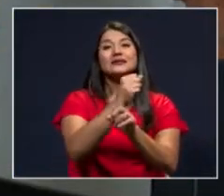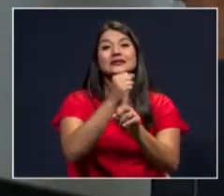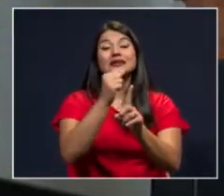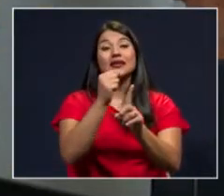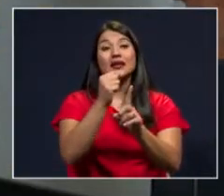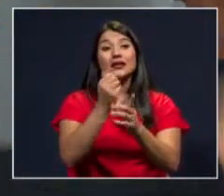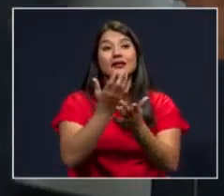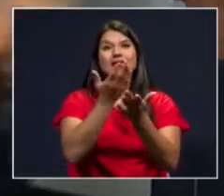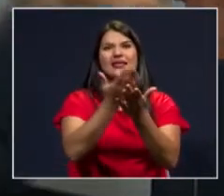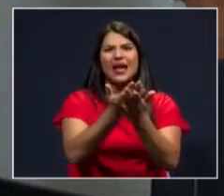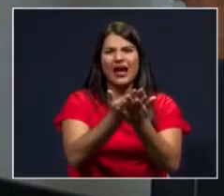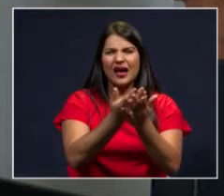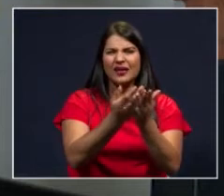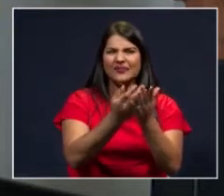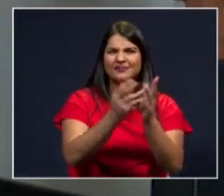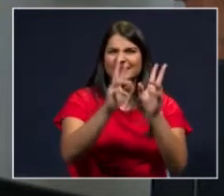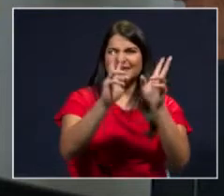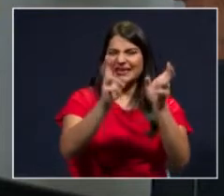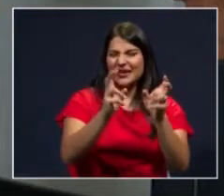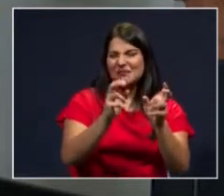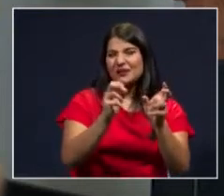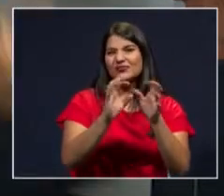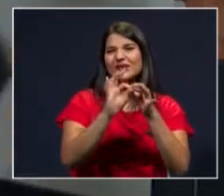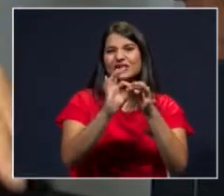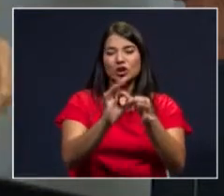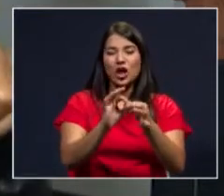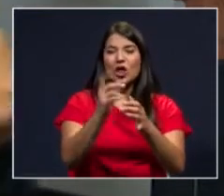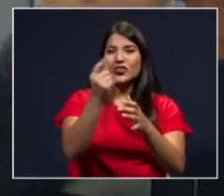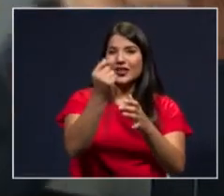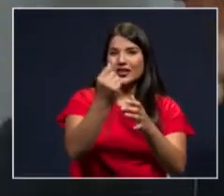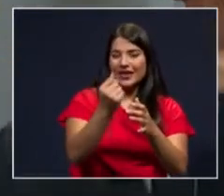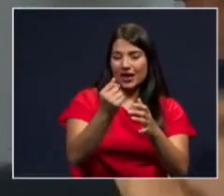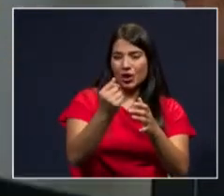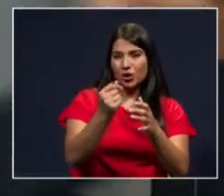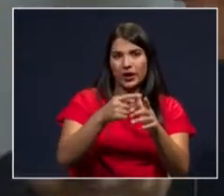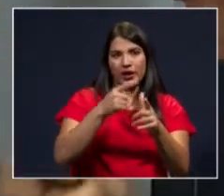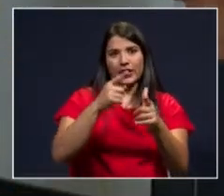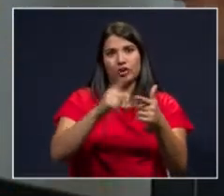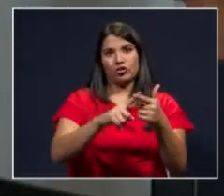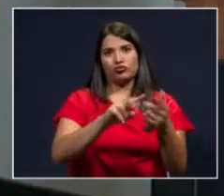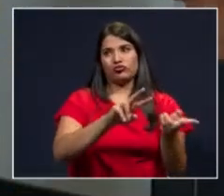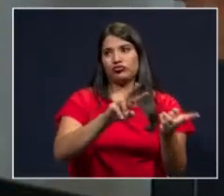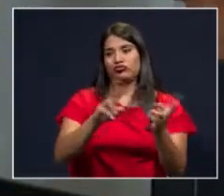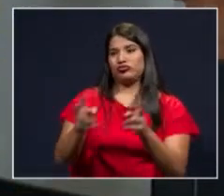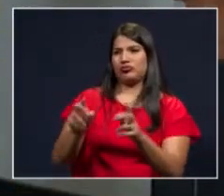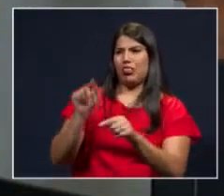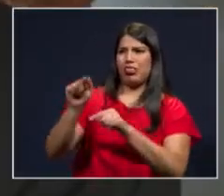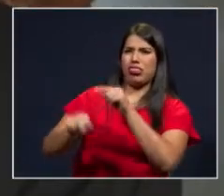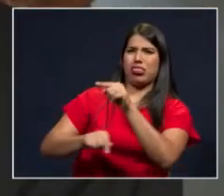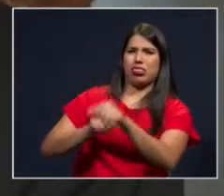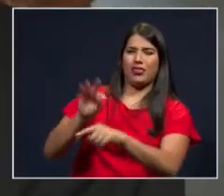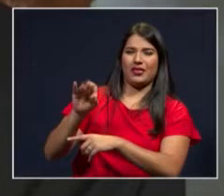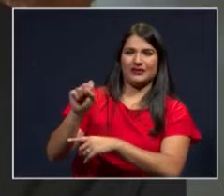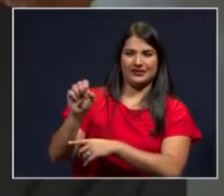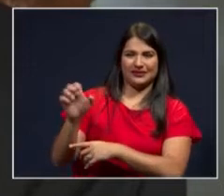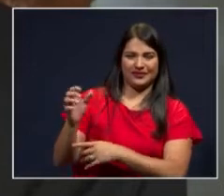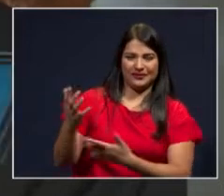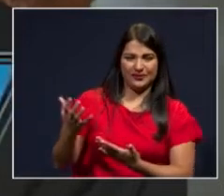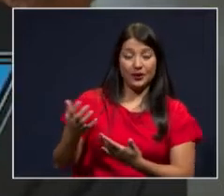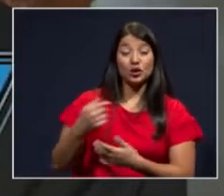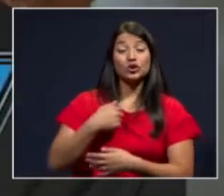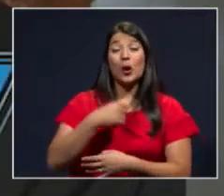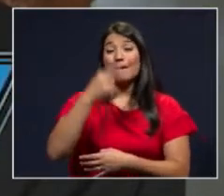Fabricio Alvarado es que aparece en la Comisión de Gasto Público ese ataque tan directo contra el Tribunal Supremo de Elecciones. Aquí yo creo que el